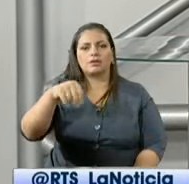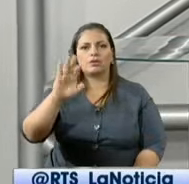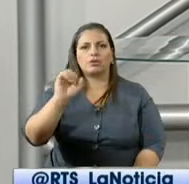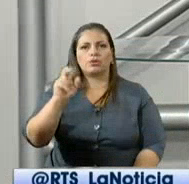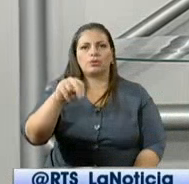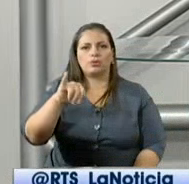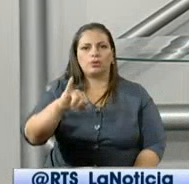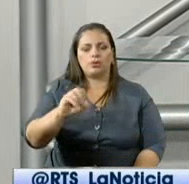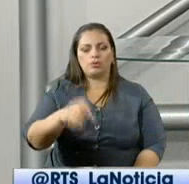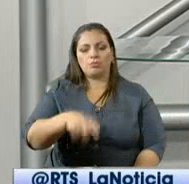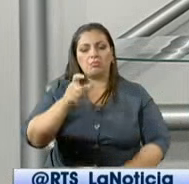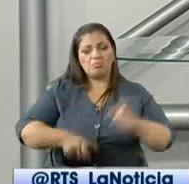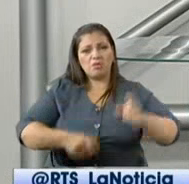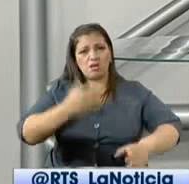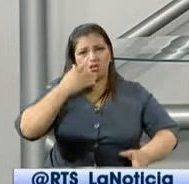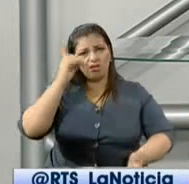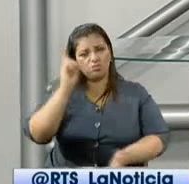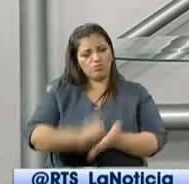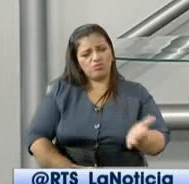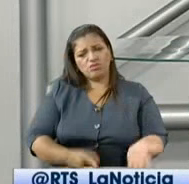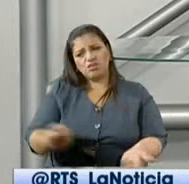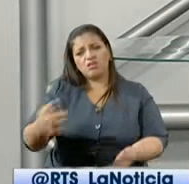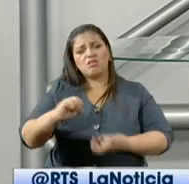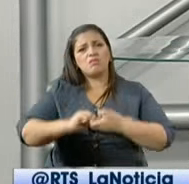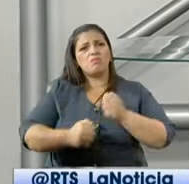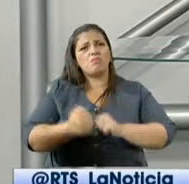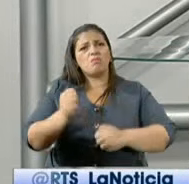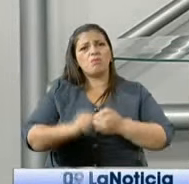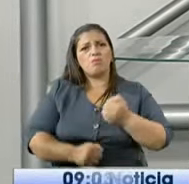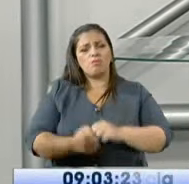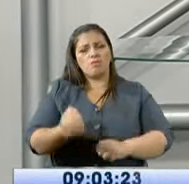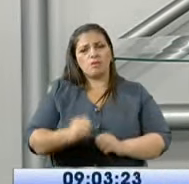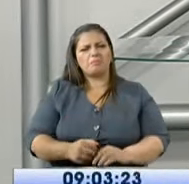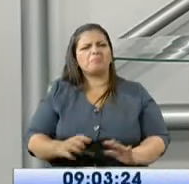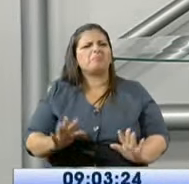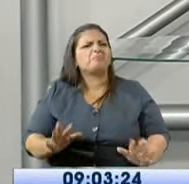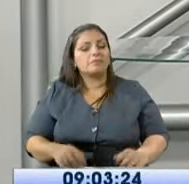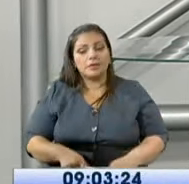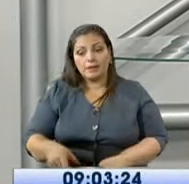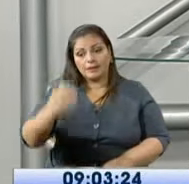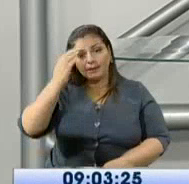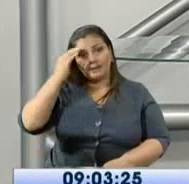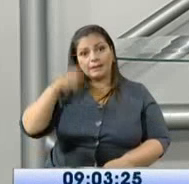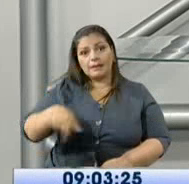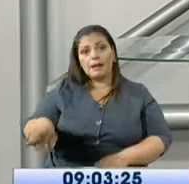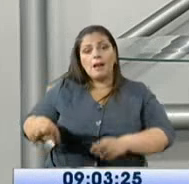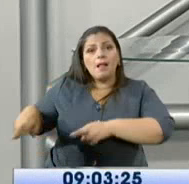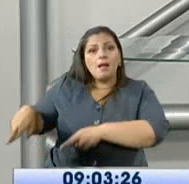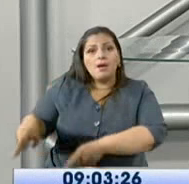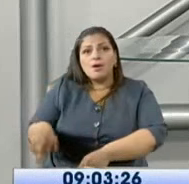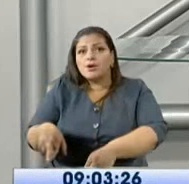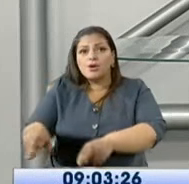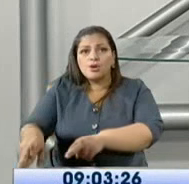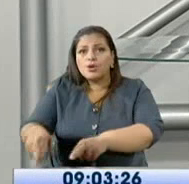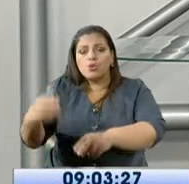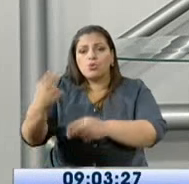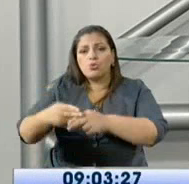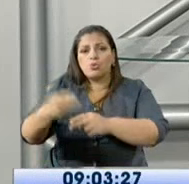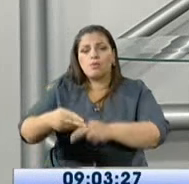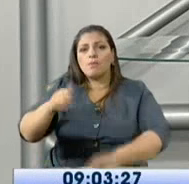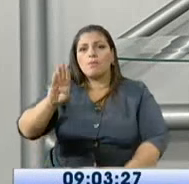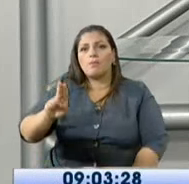es la situación que se vive en parte de un muro que ha colapsado, un muro de contención en el río Bulubulu. ¿Por qué ha